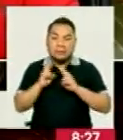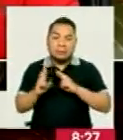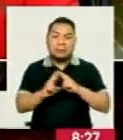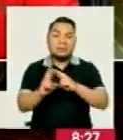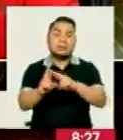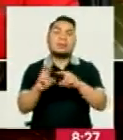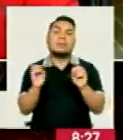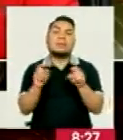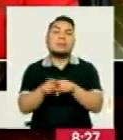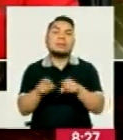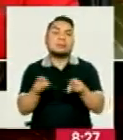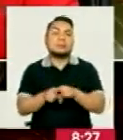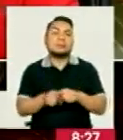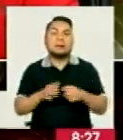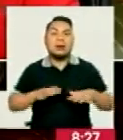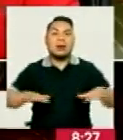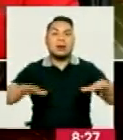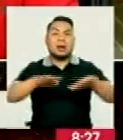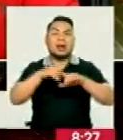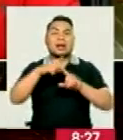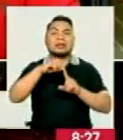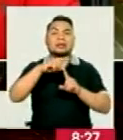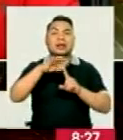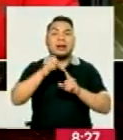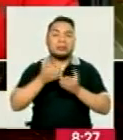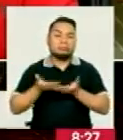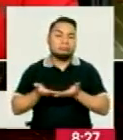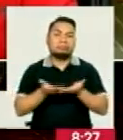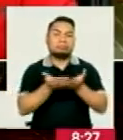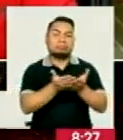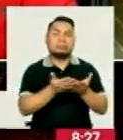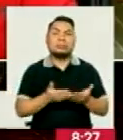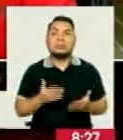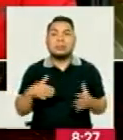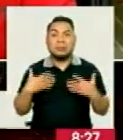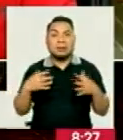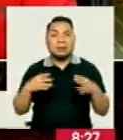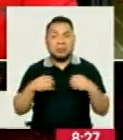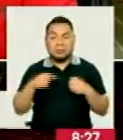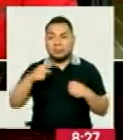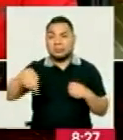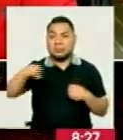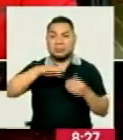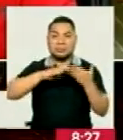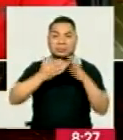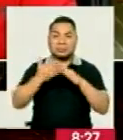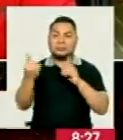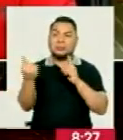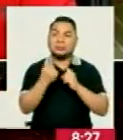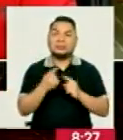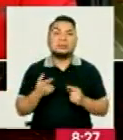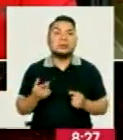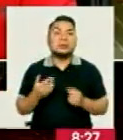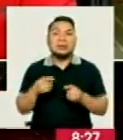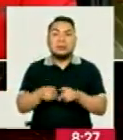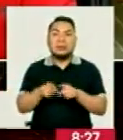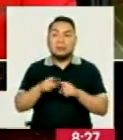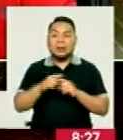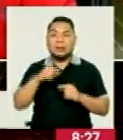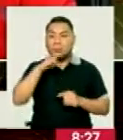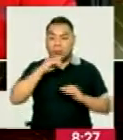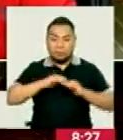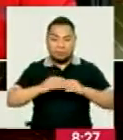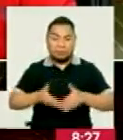o ya sea de manera lacustre en el lago Titicaca, hemos podido recibir a recién nacidos, y esto es por